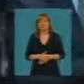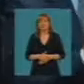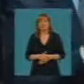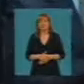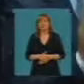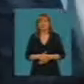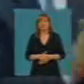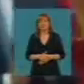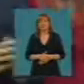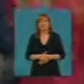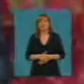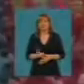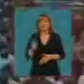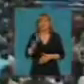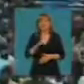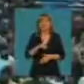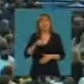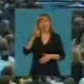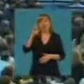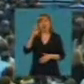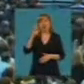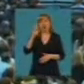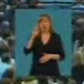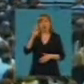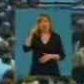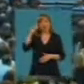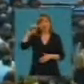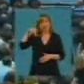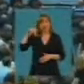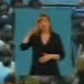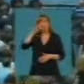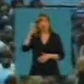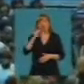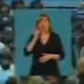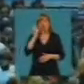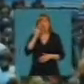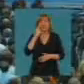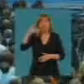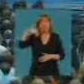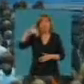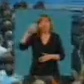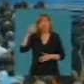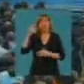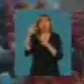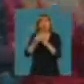Doctor Hernán Gaspar Lorenzino, Ministro de Economía y Finanzas Públicas.